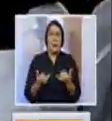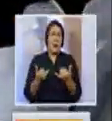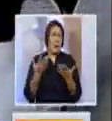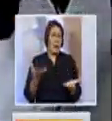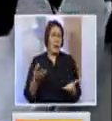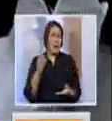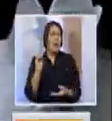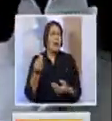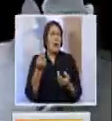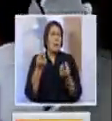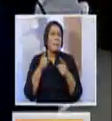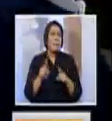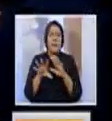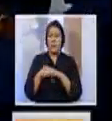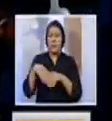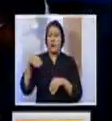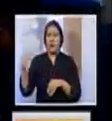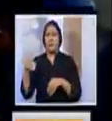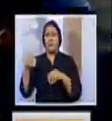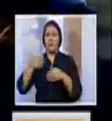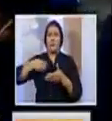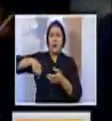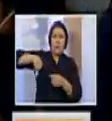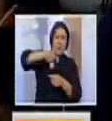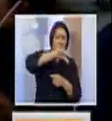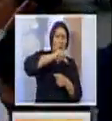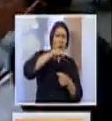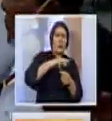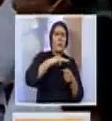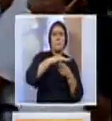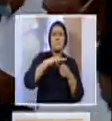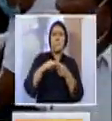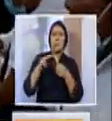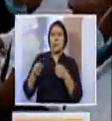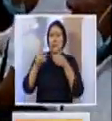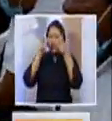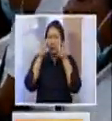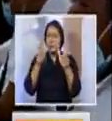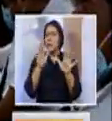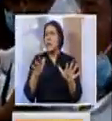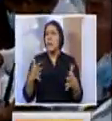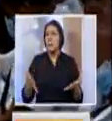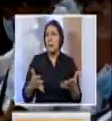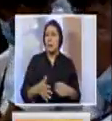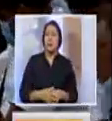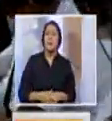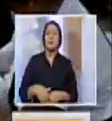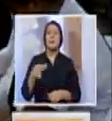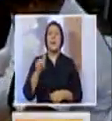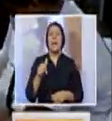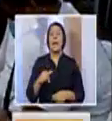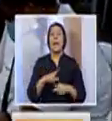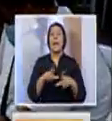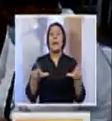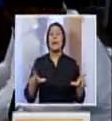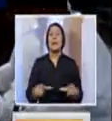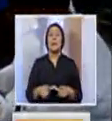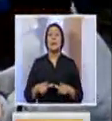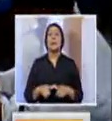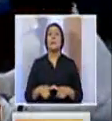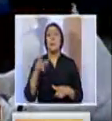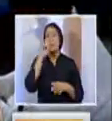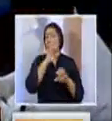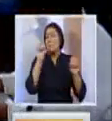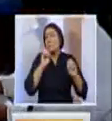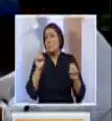desarrollando afuera y en los alrededores de los municipios de Suchitepéquez? Este lugar no hay inconvenientes, todo se desarrolla